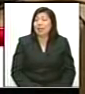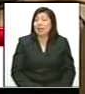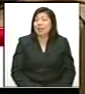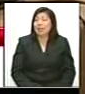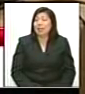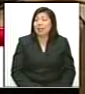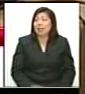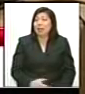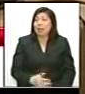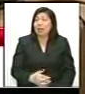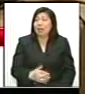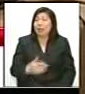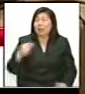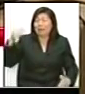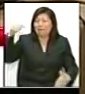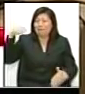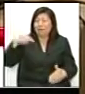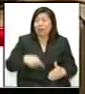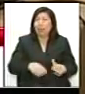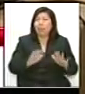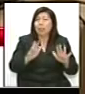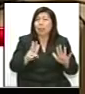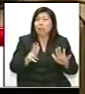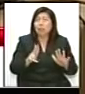de 18 puñaladas,